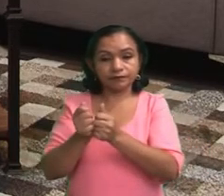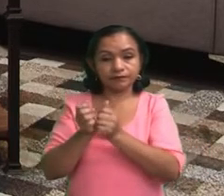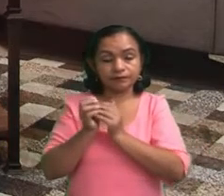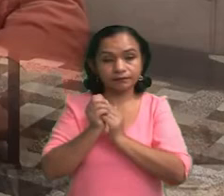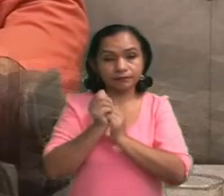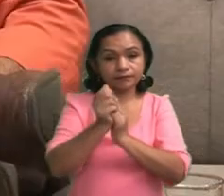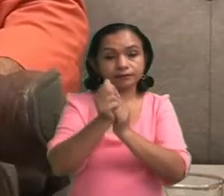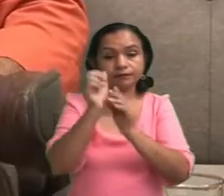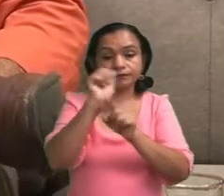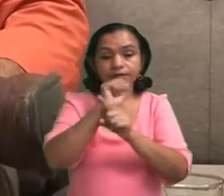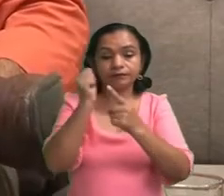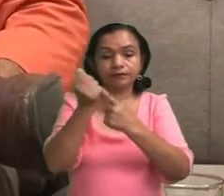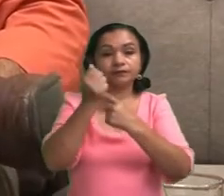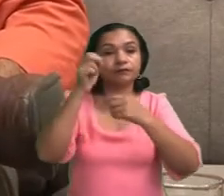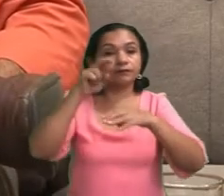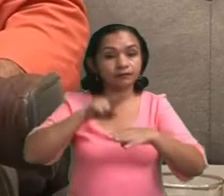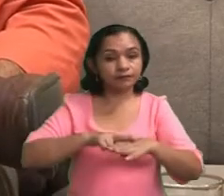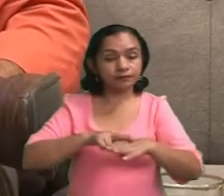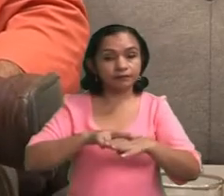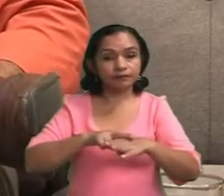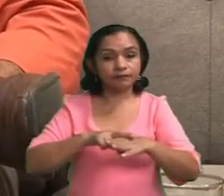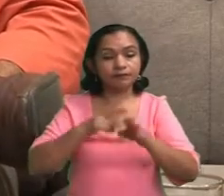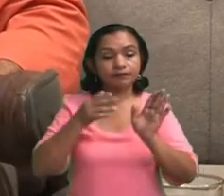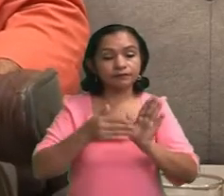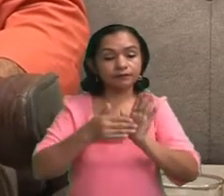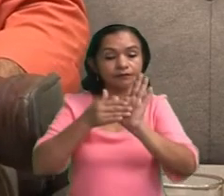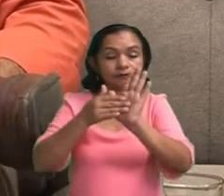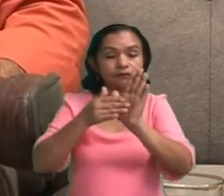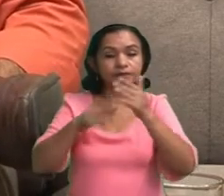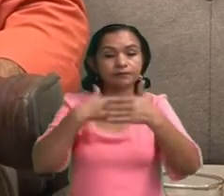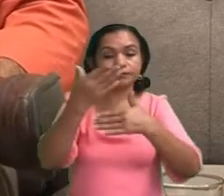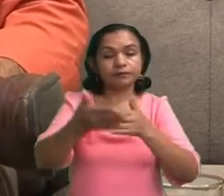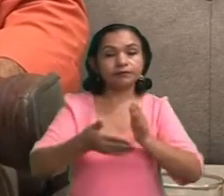y producto de eso ya se presenta, digamos,